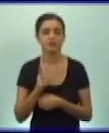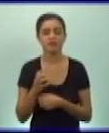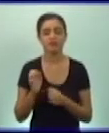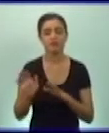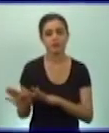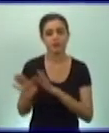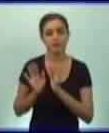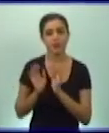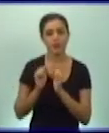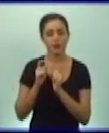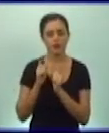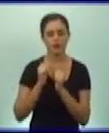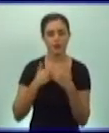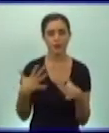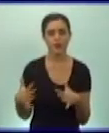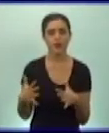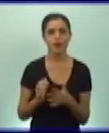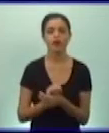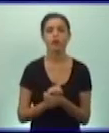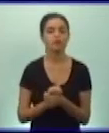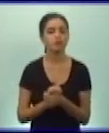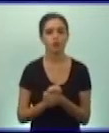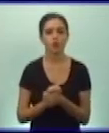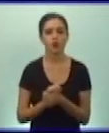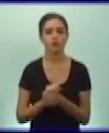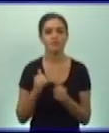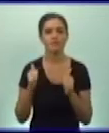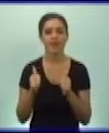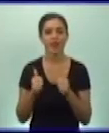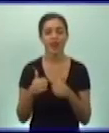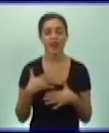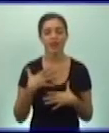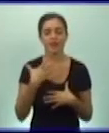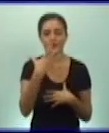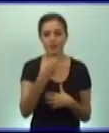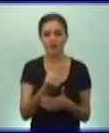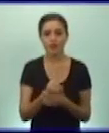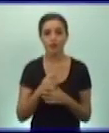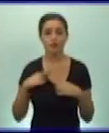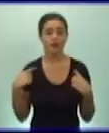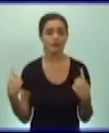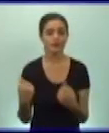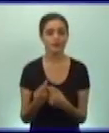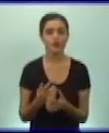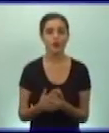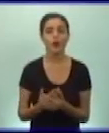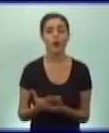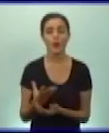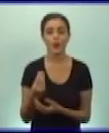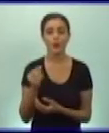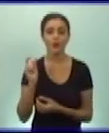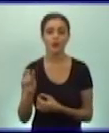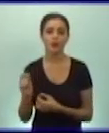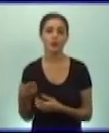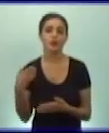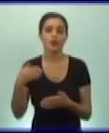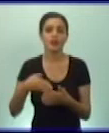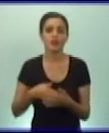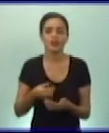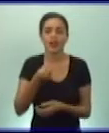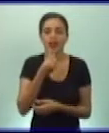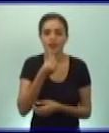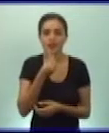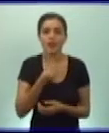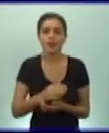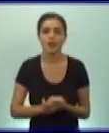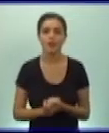para nada a que nuestro país sea envejecido, al contrario, es una satisfacción para todos que tantas personas lleguen a estas edades, pero a su